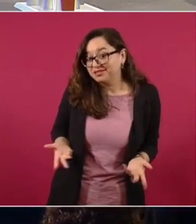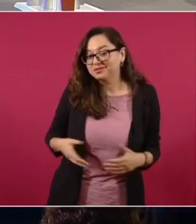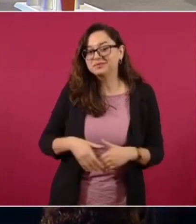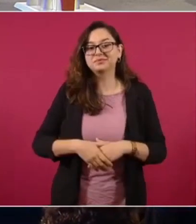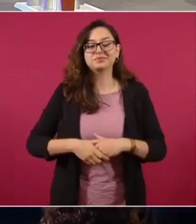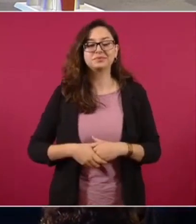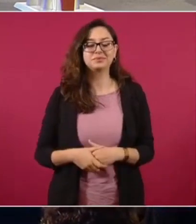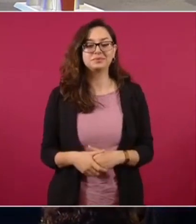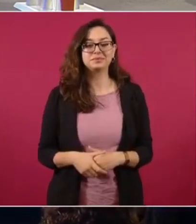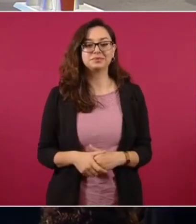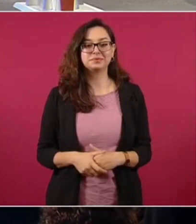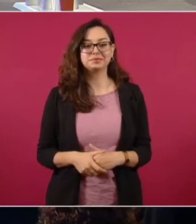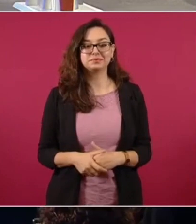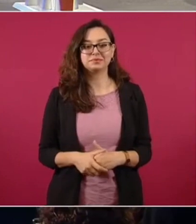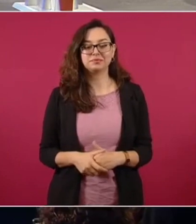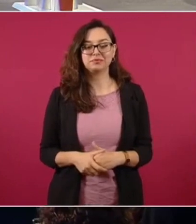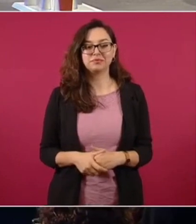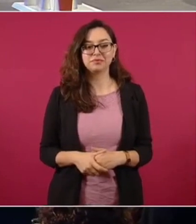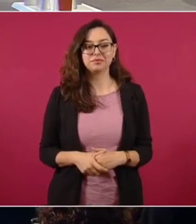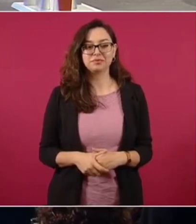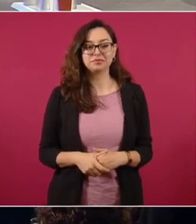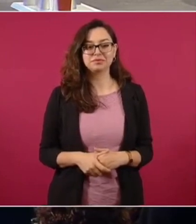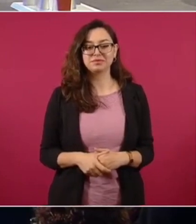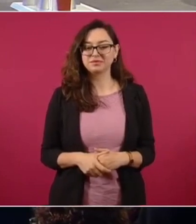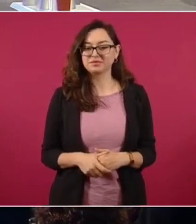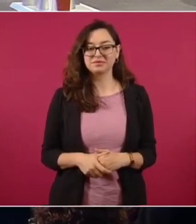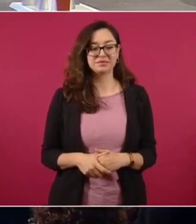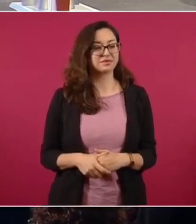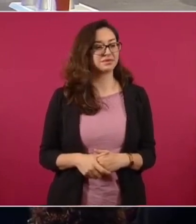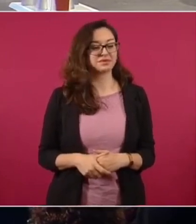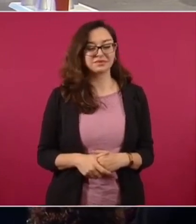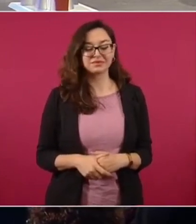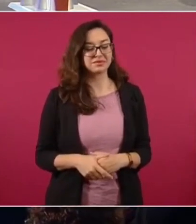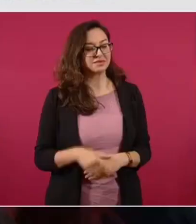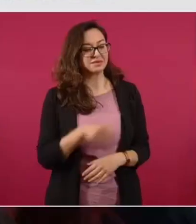¿Puede haber más miseria